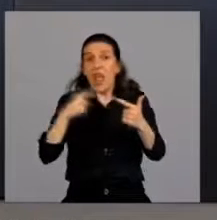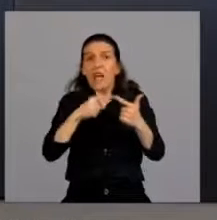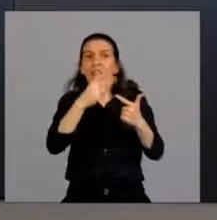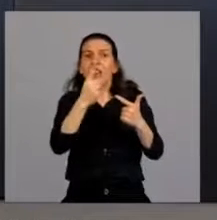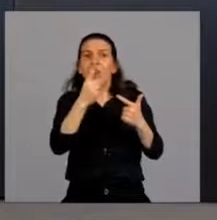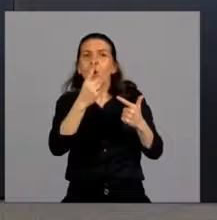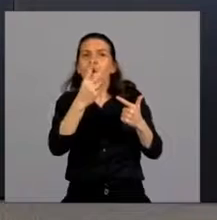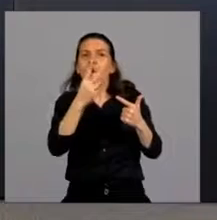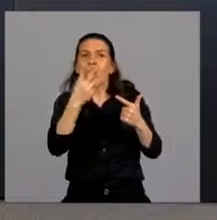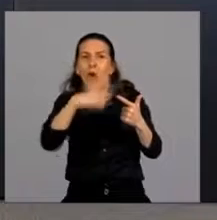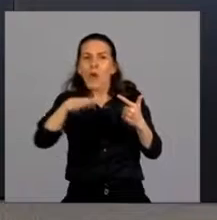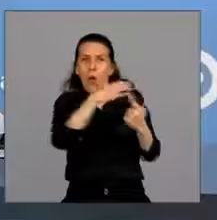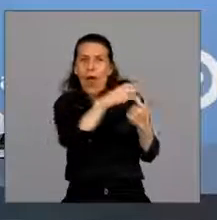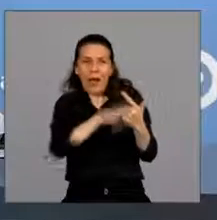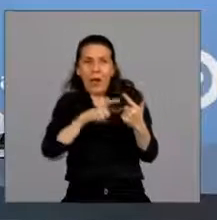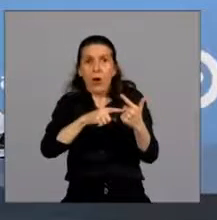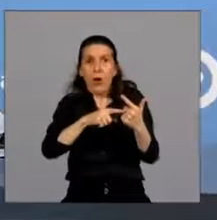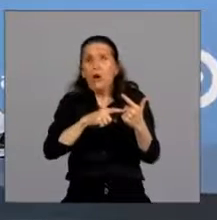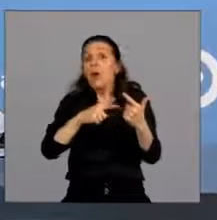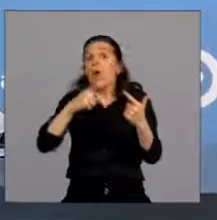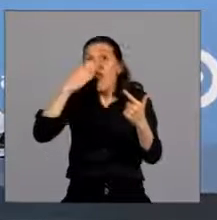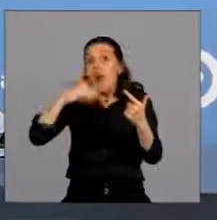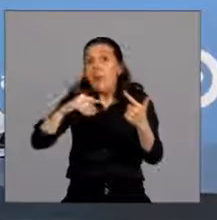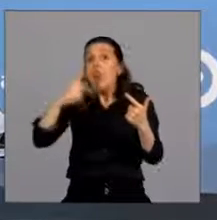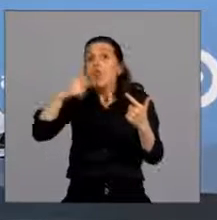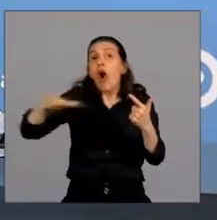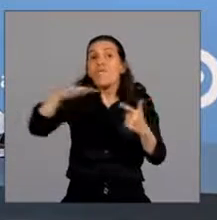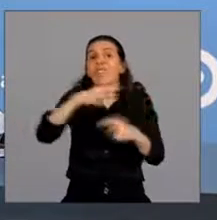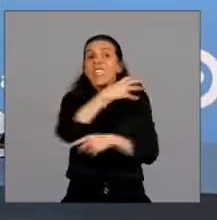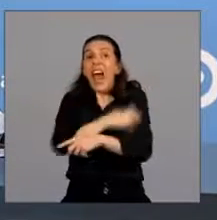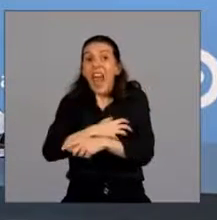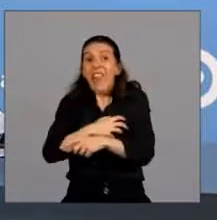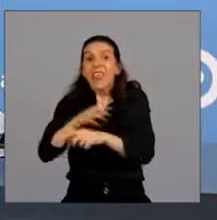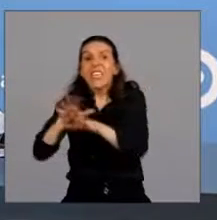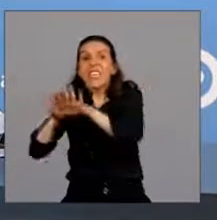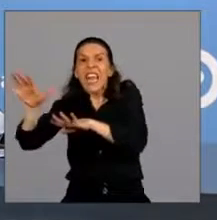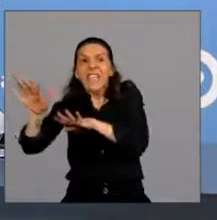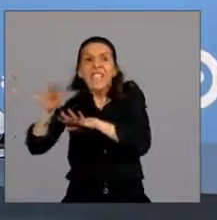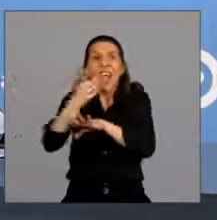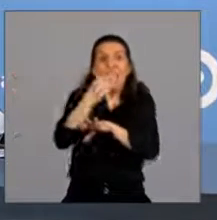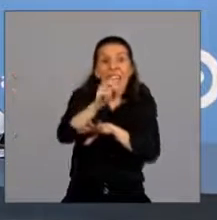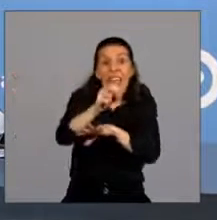esta última semana incorporamos las otras 2 villas grandes de la ciudad, que son la 15 y la 20.